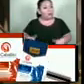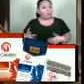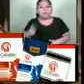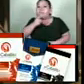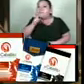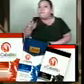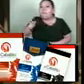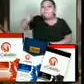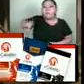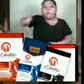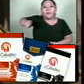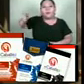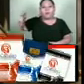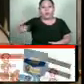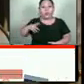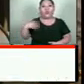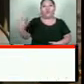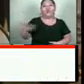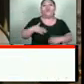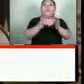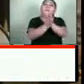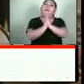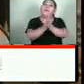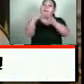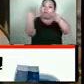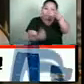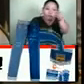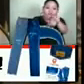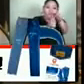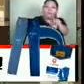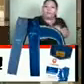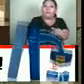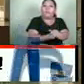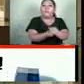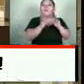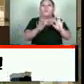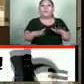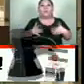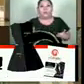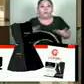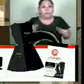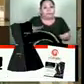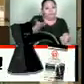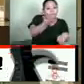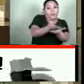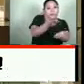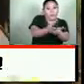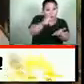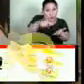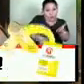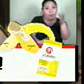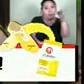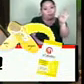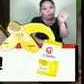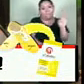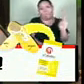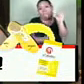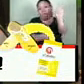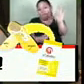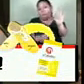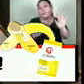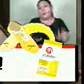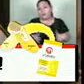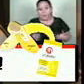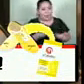pensiones. Pedimos que se incluyan nuestras peticiones que hemos presentado este día y que